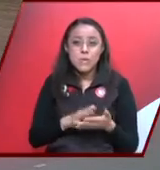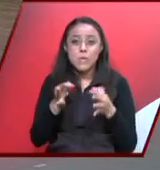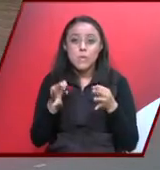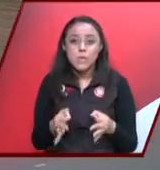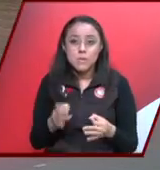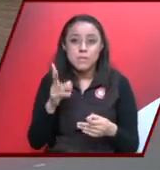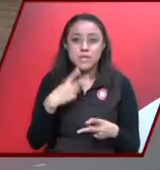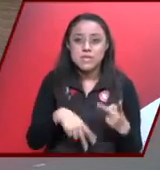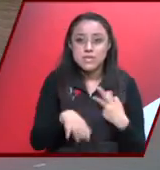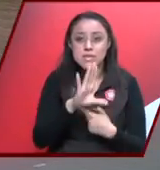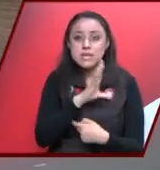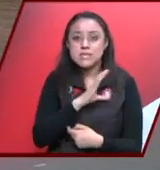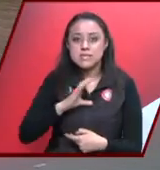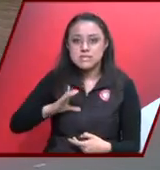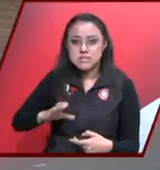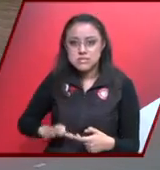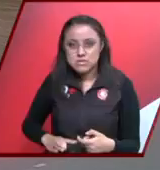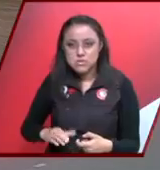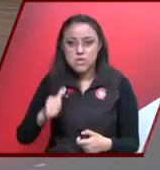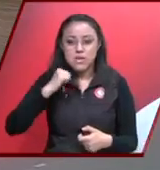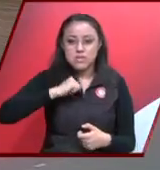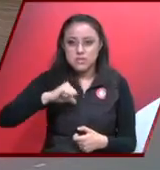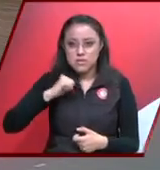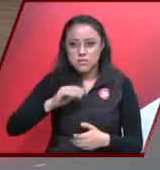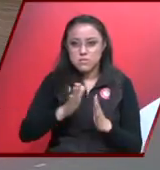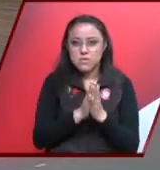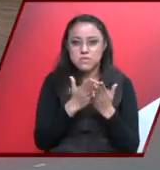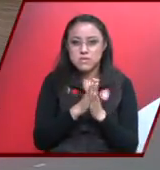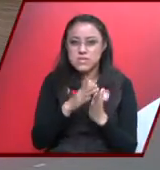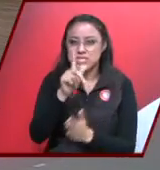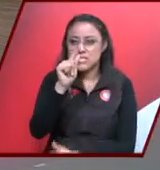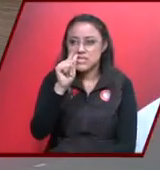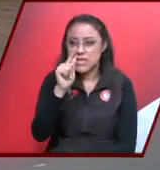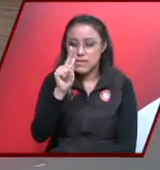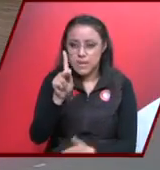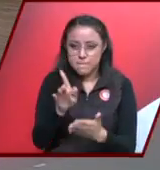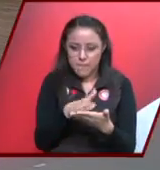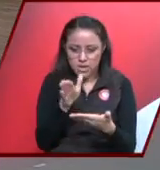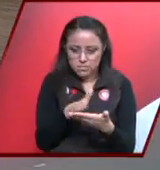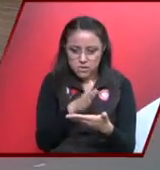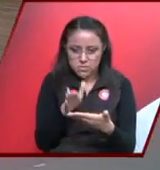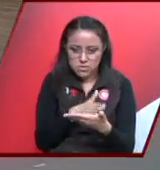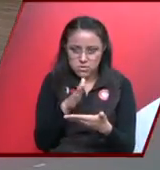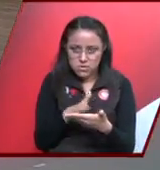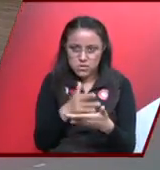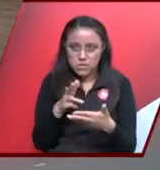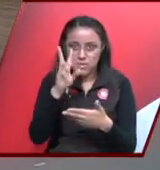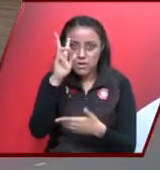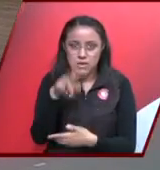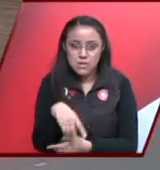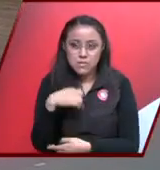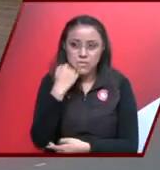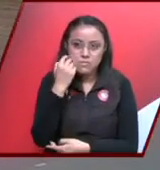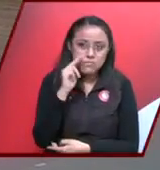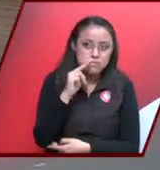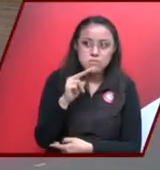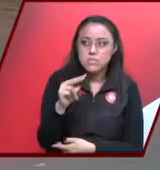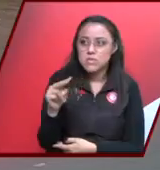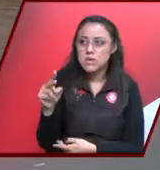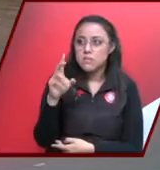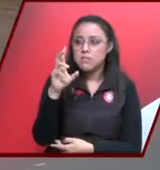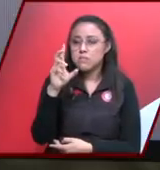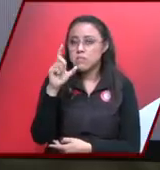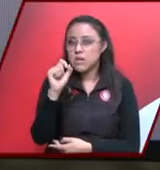que viene en chino antiguo. Estábamos hablando de un libro de 70 páginas así reales que te lo puedes despachar